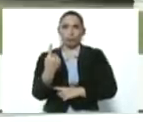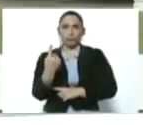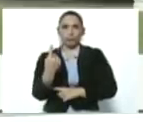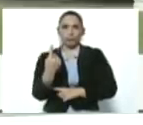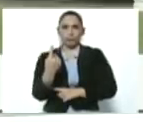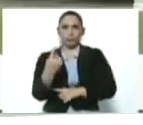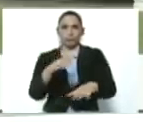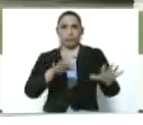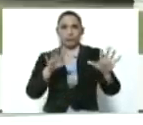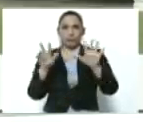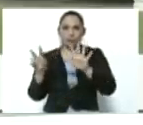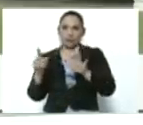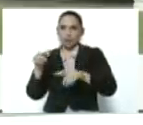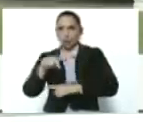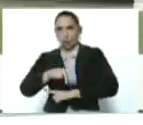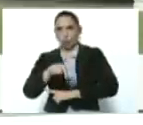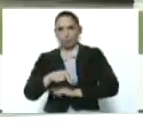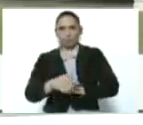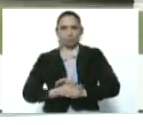17